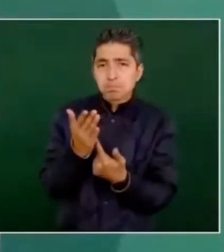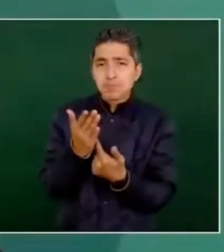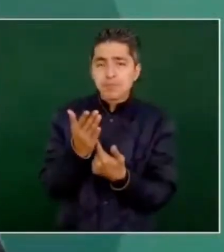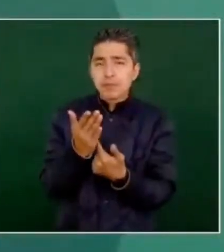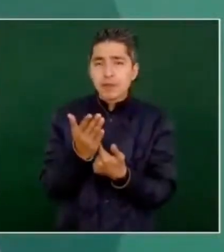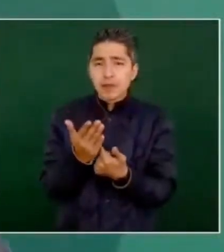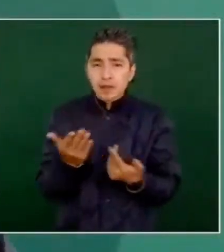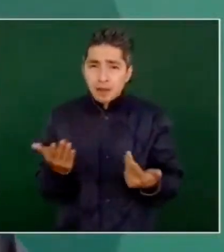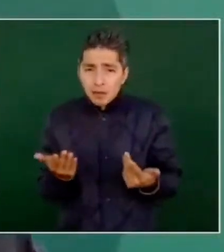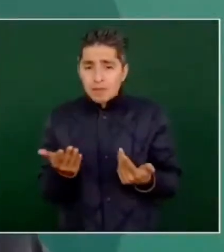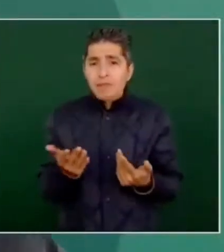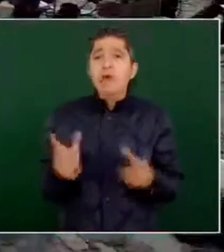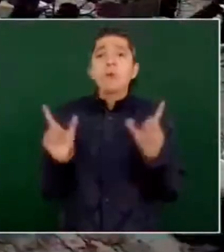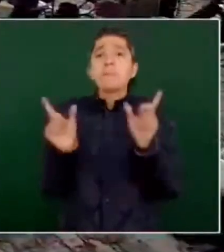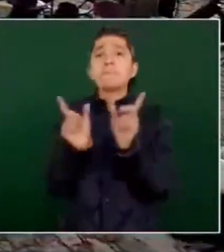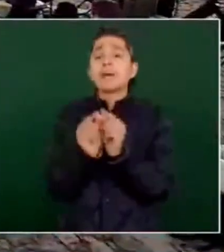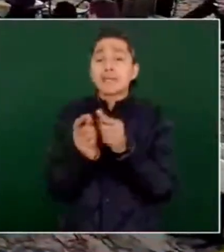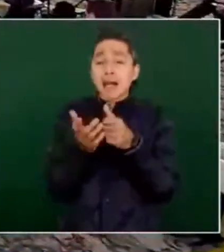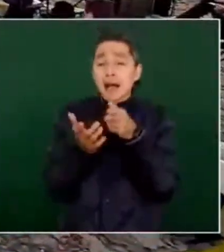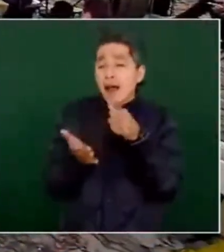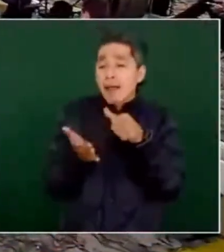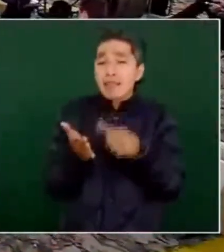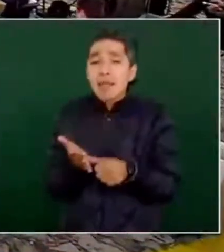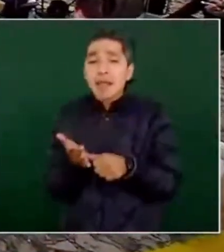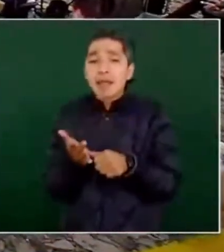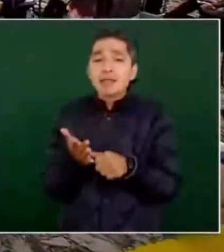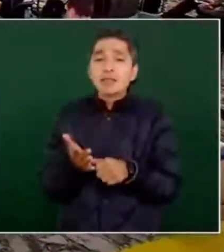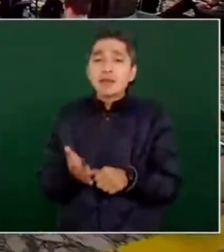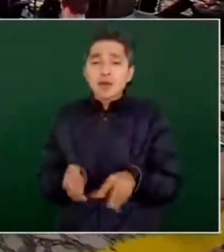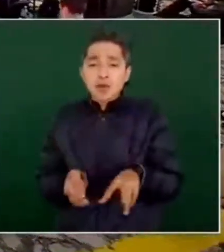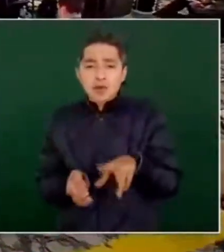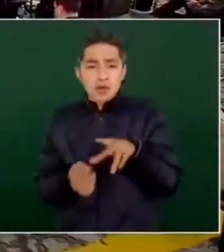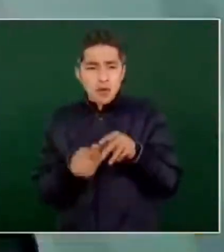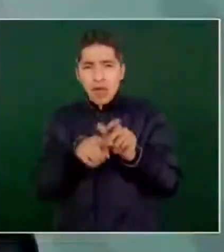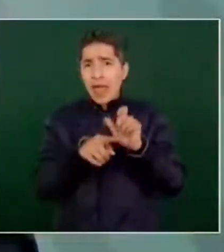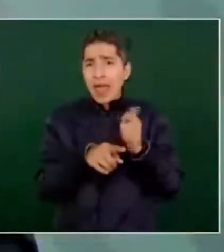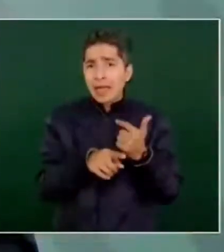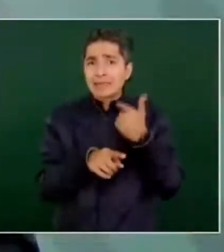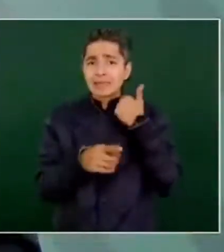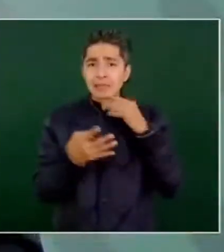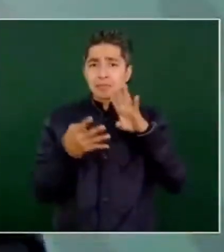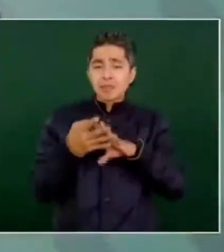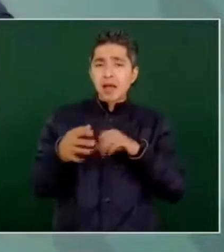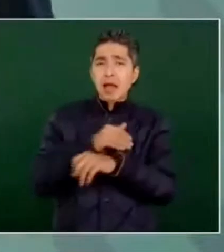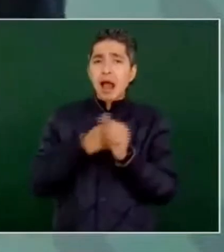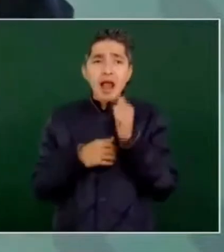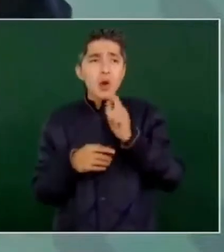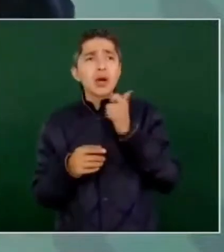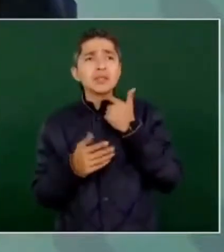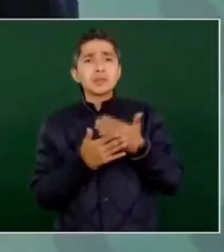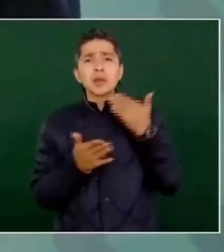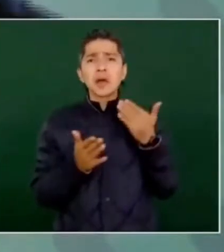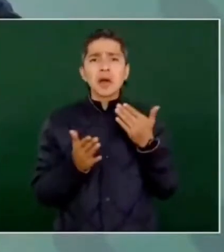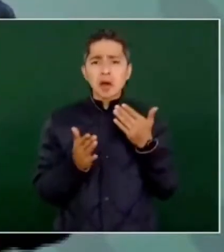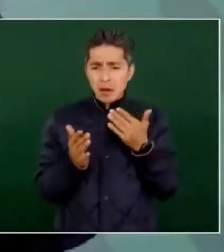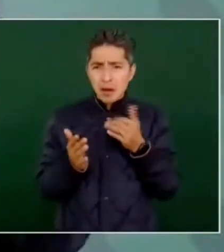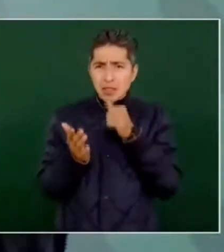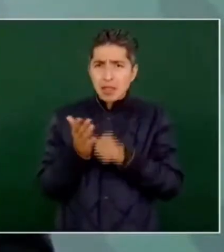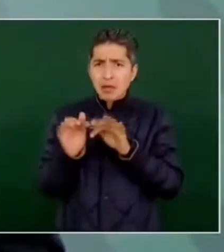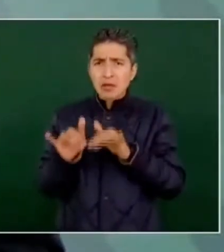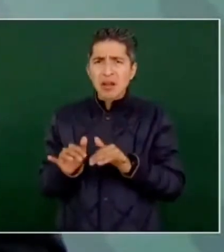Porque no basta con la carta de no antecedentes penales. Y así ya no